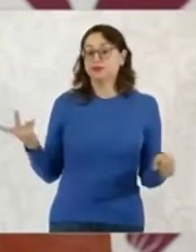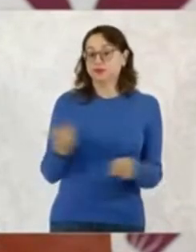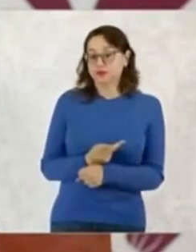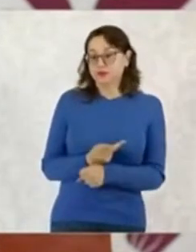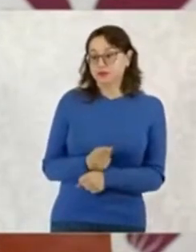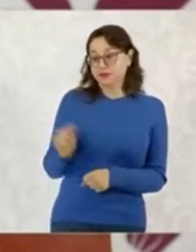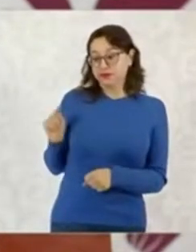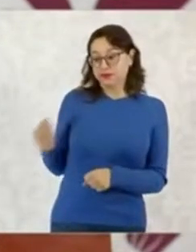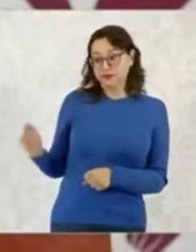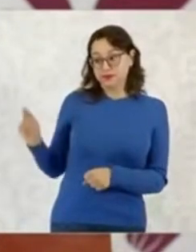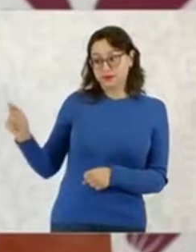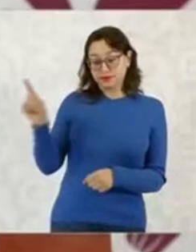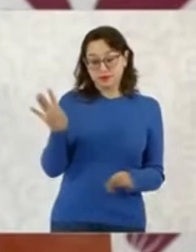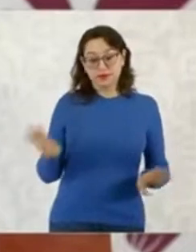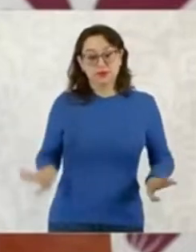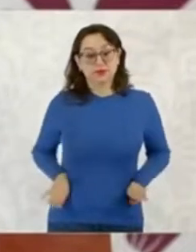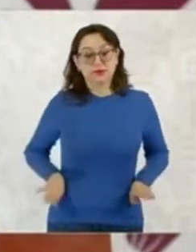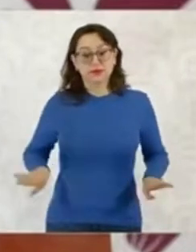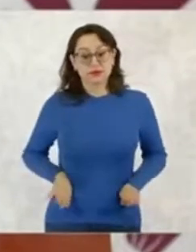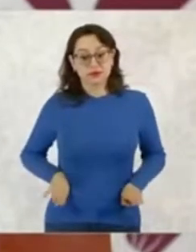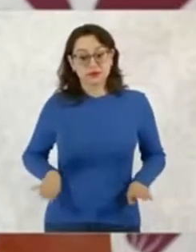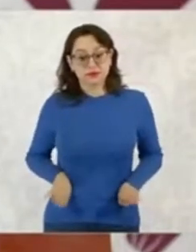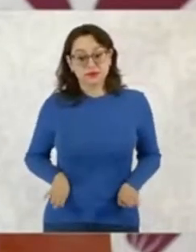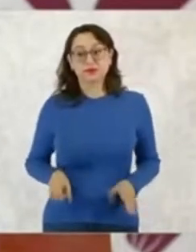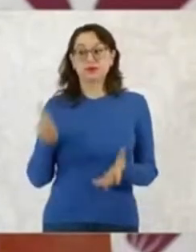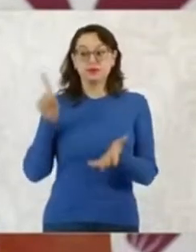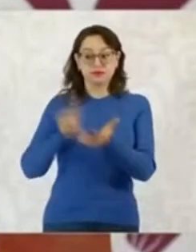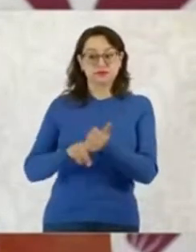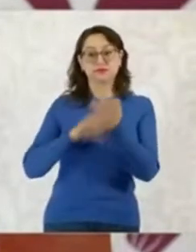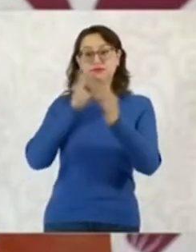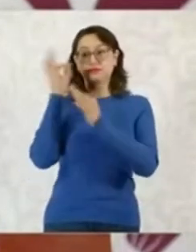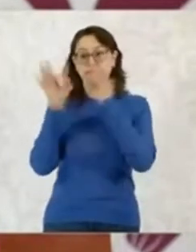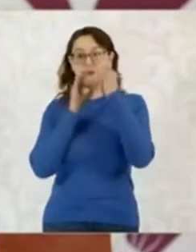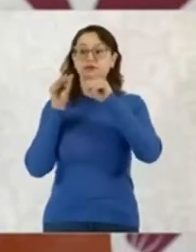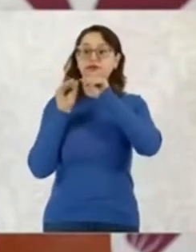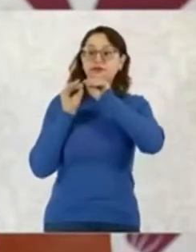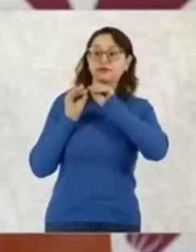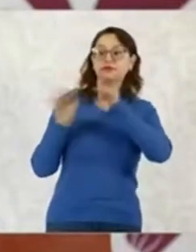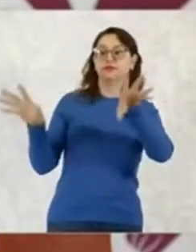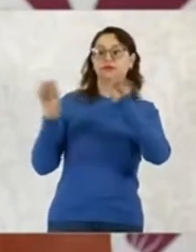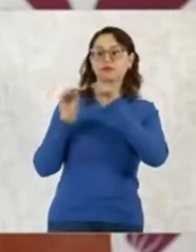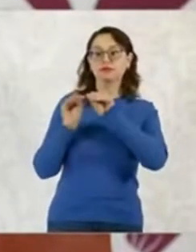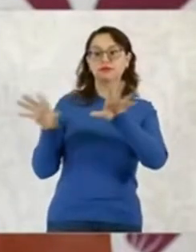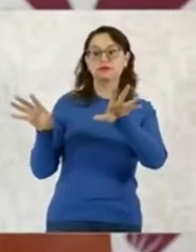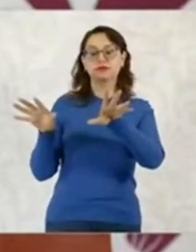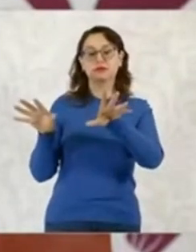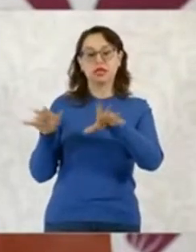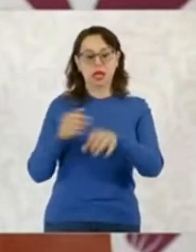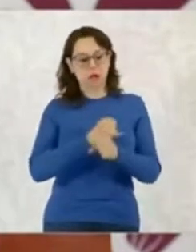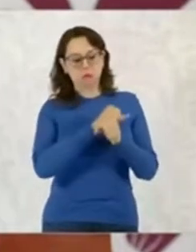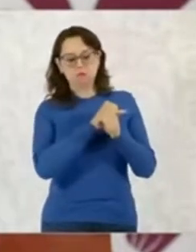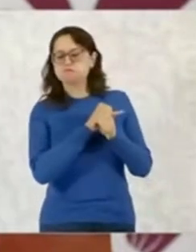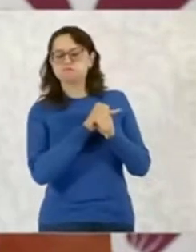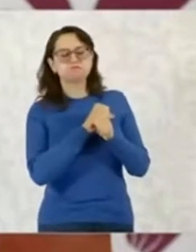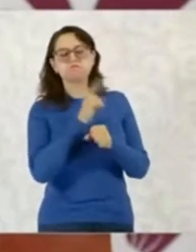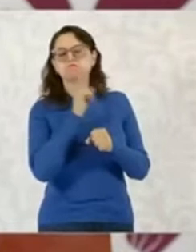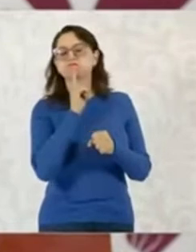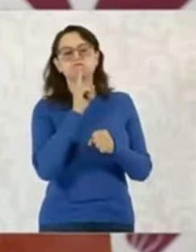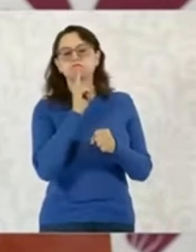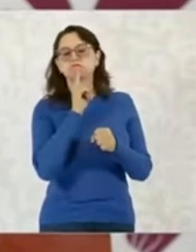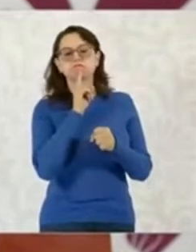esos medios, o que tienen espacio en esos medios, que sin información